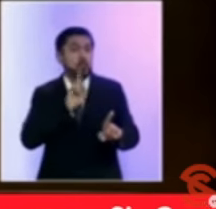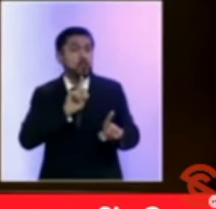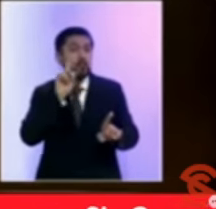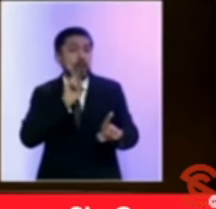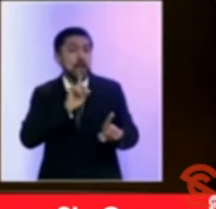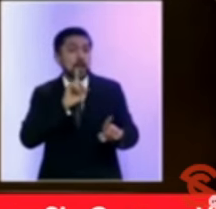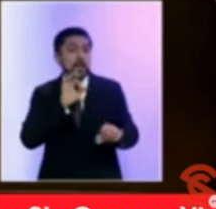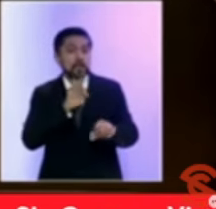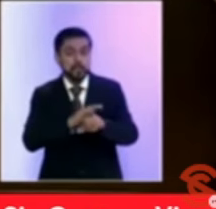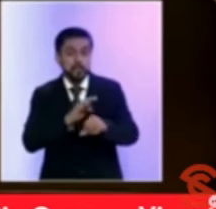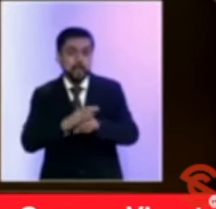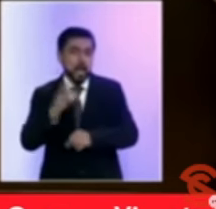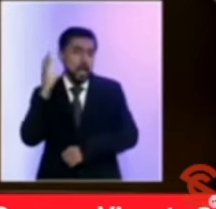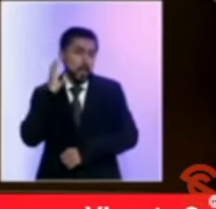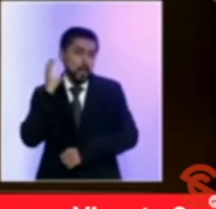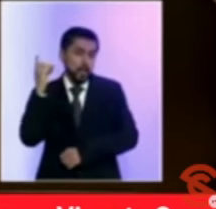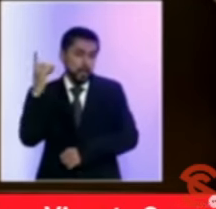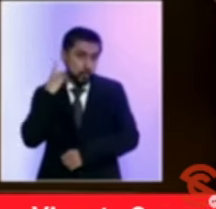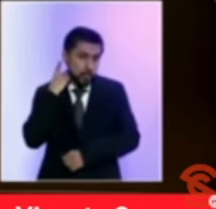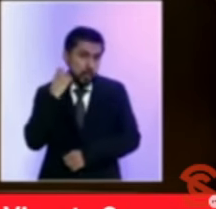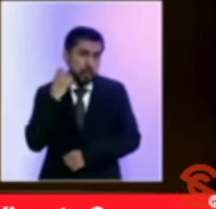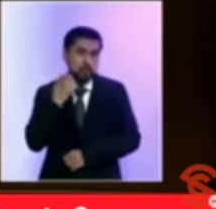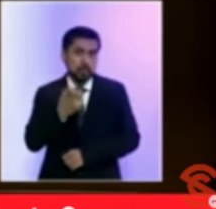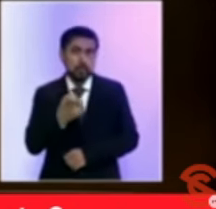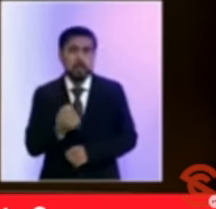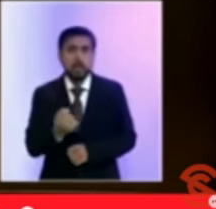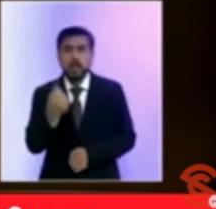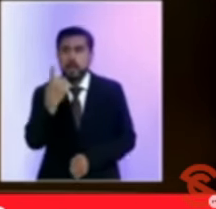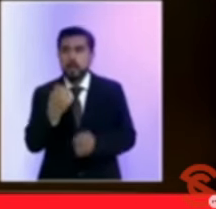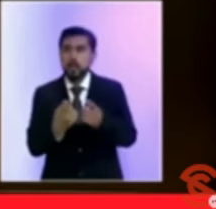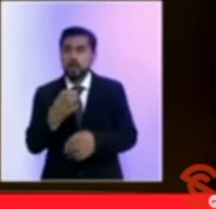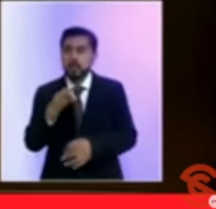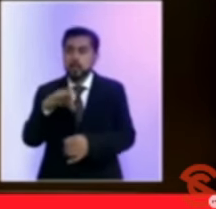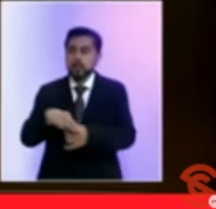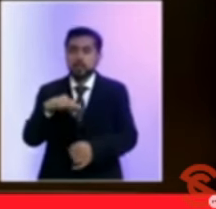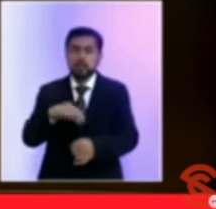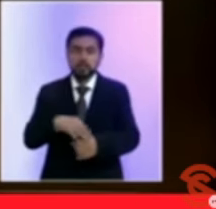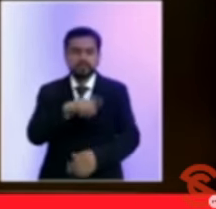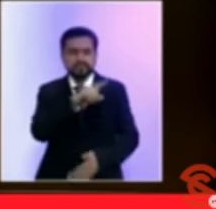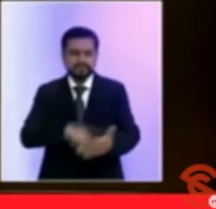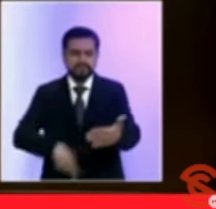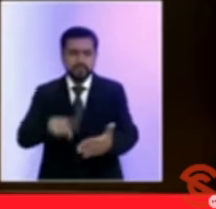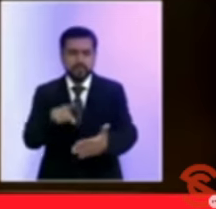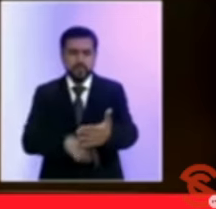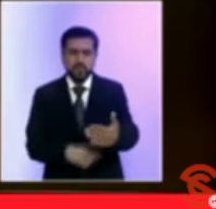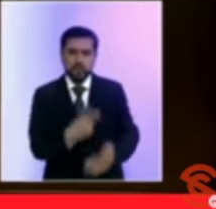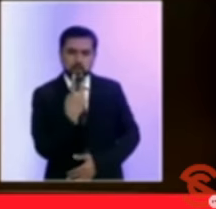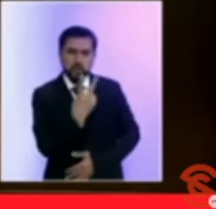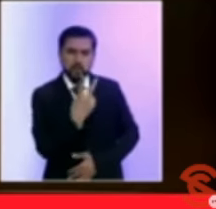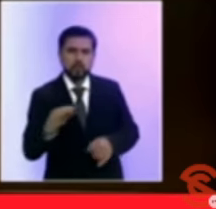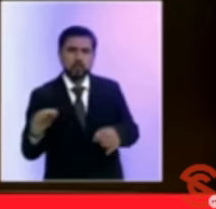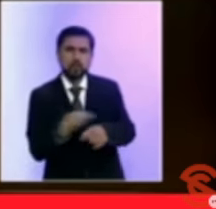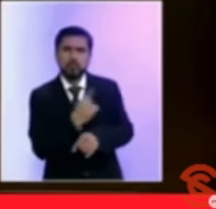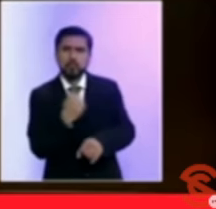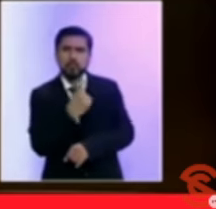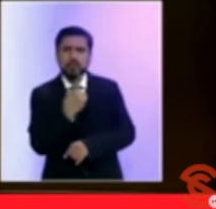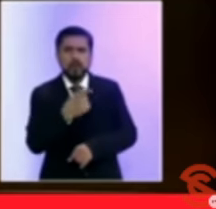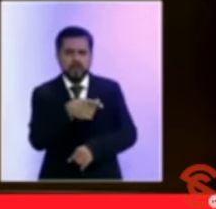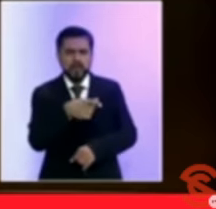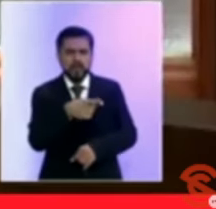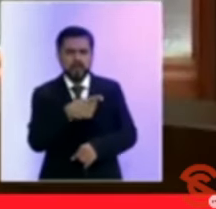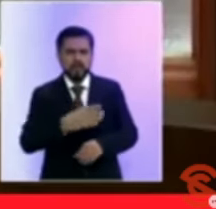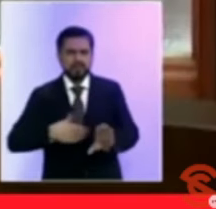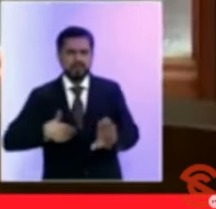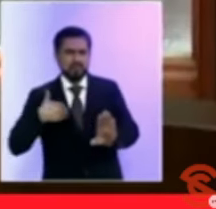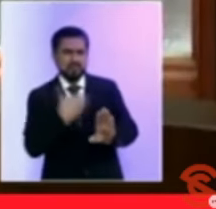diputados Federal la nulidad de elecciones en dos municipios por violencia política en razón de género